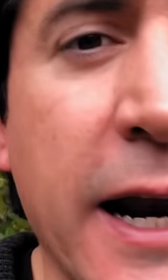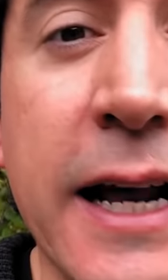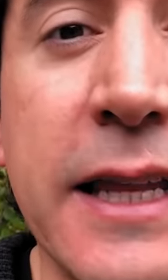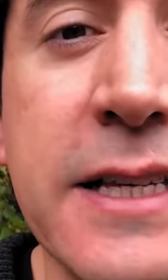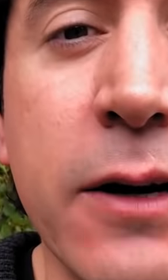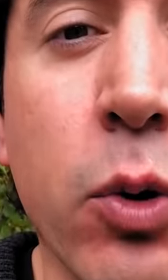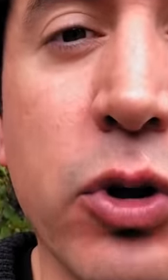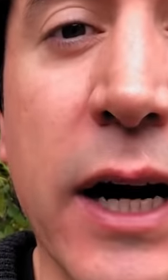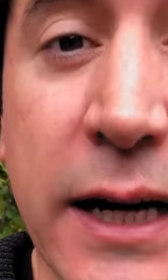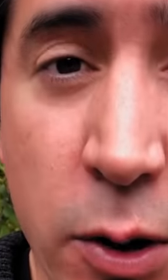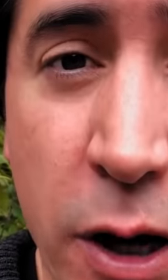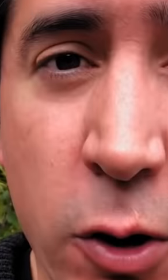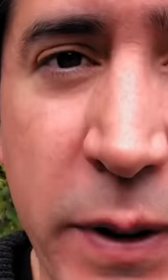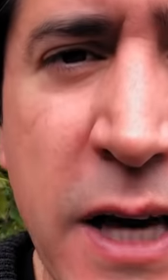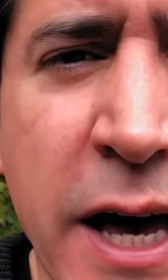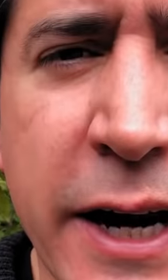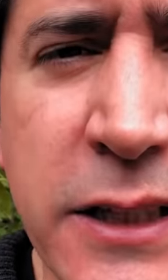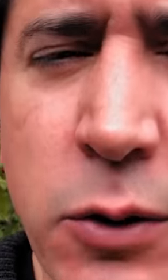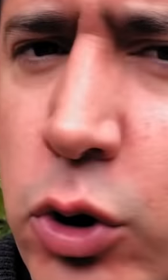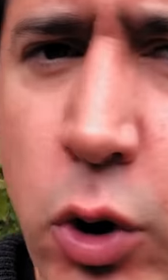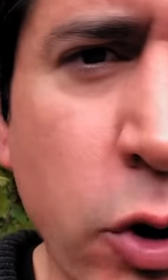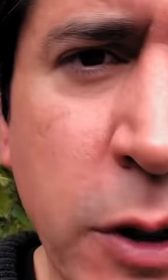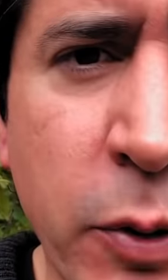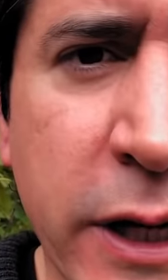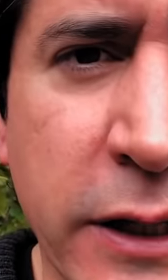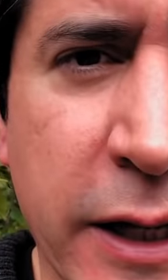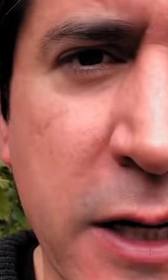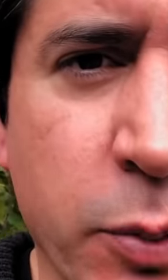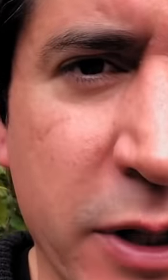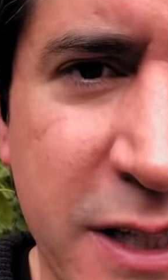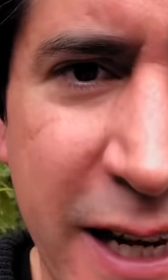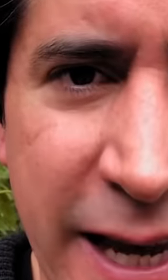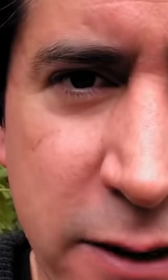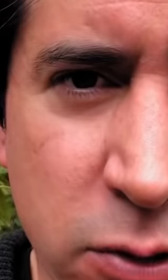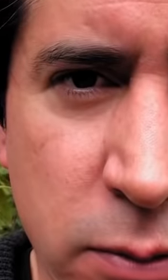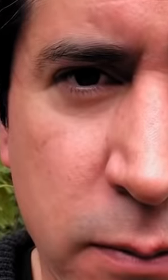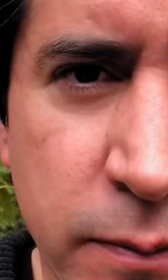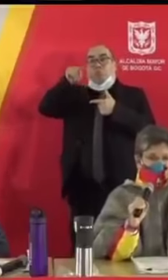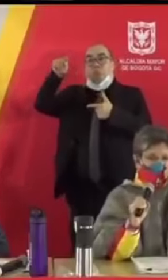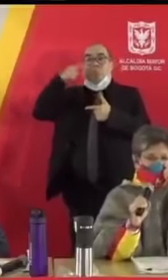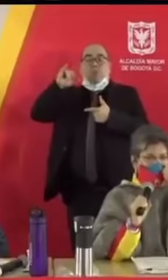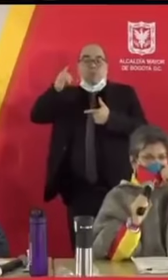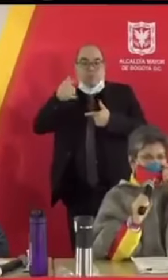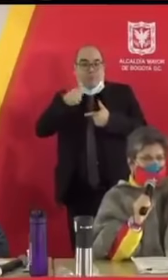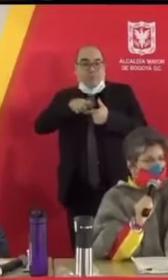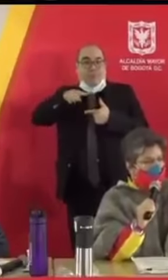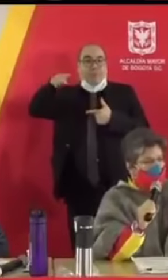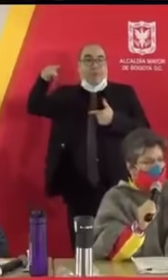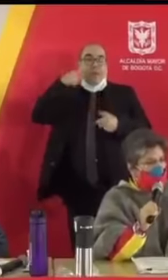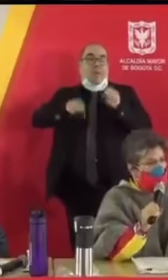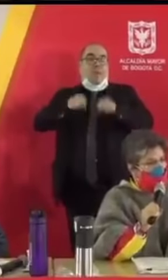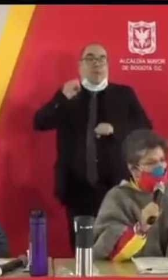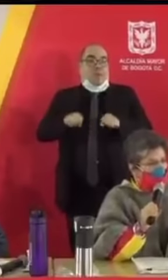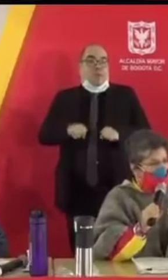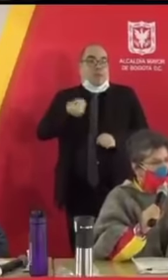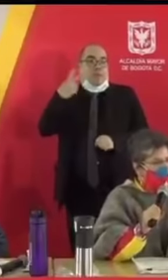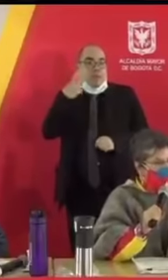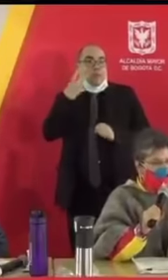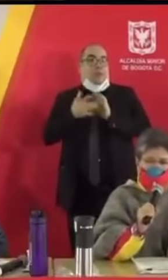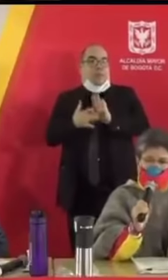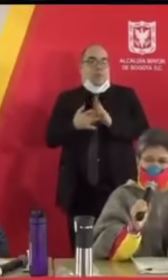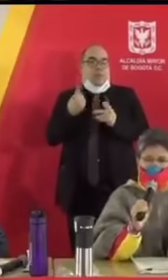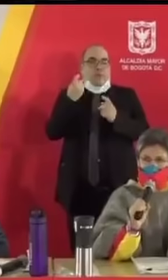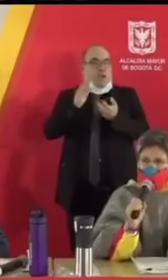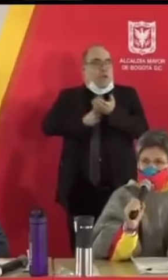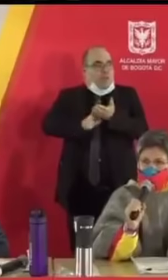Esta semana, la alcaldesa de Bogotá, Claudia López, recibió todo tipo de críticas por decir esto. Nos tienen adoloridos porque no hemos logrado que mejoren,